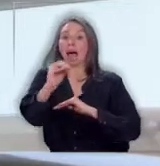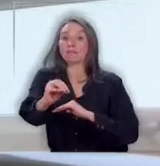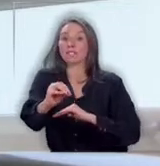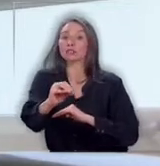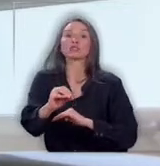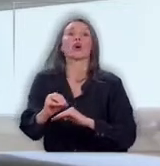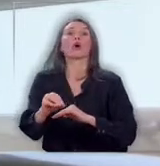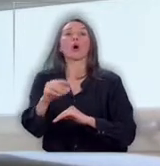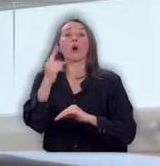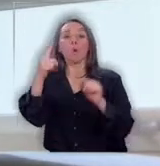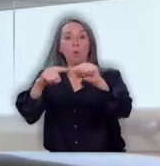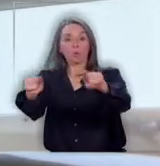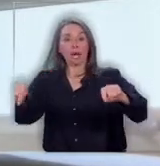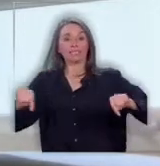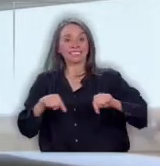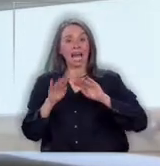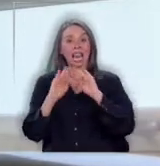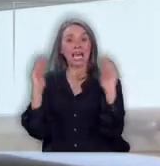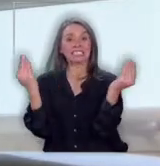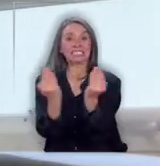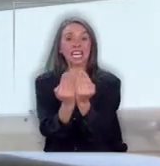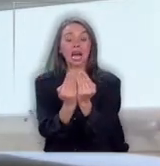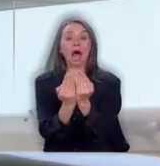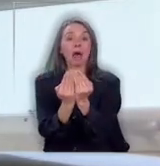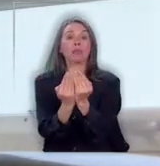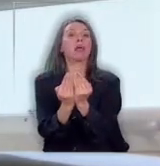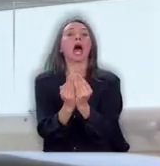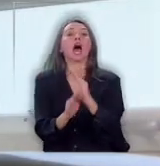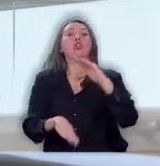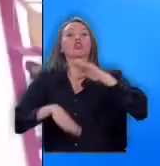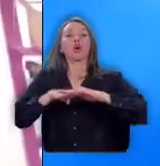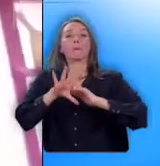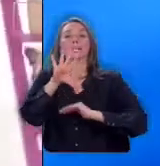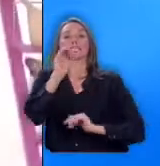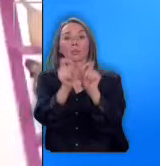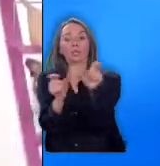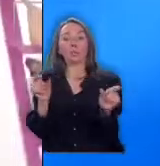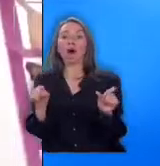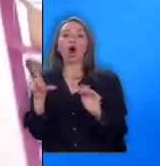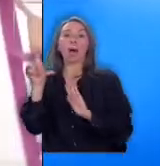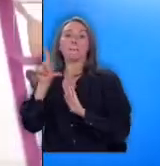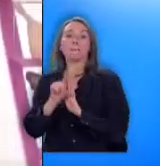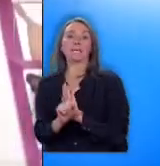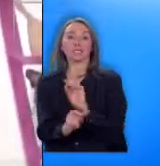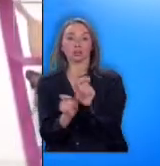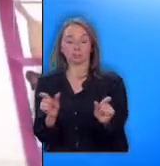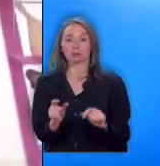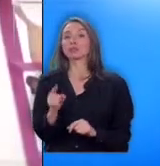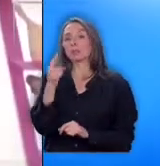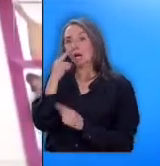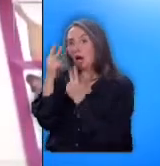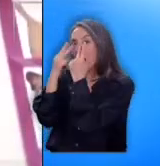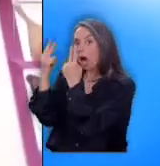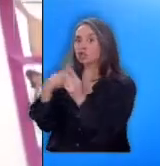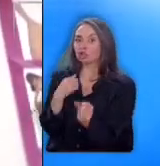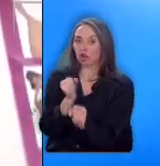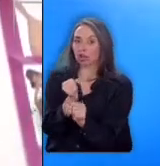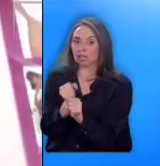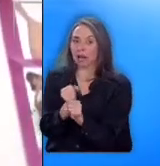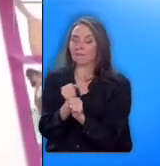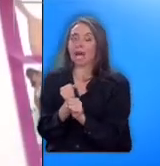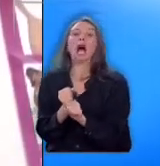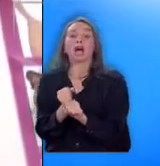de 50 personas en un espacio cerrado ahora esto se acotó aún más lo que uno puede hacer si uno dice mira en realidad yo trabajo en este